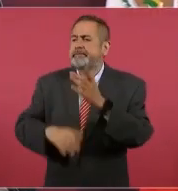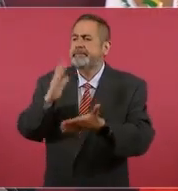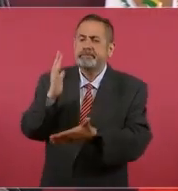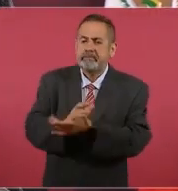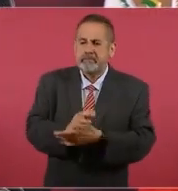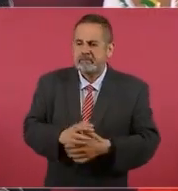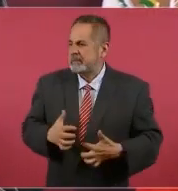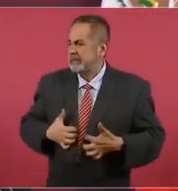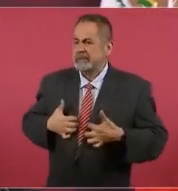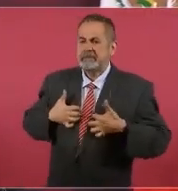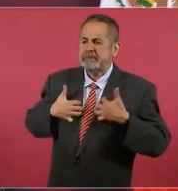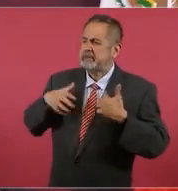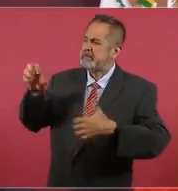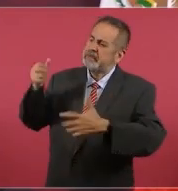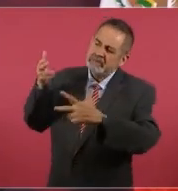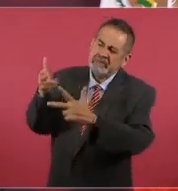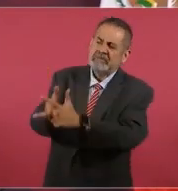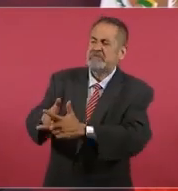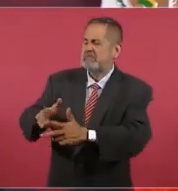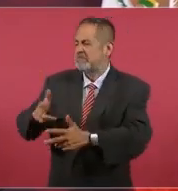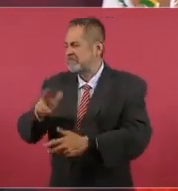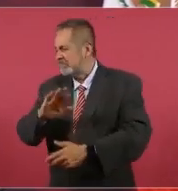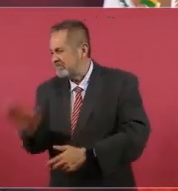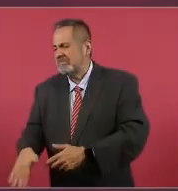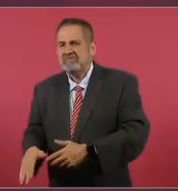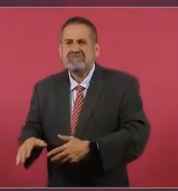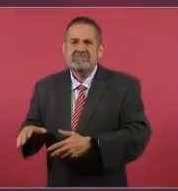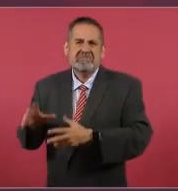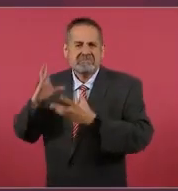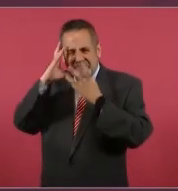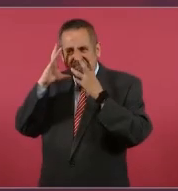¿En dónde va uno a encontrar